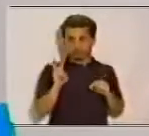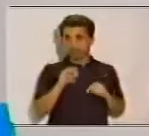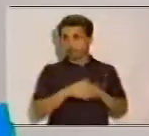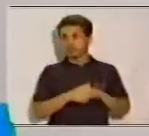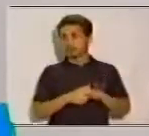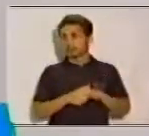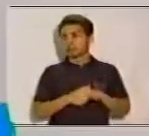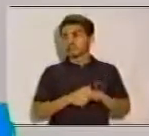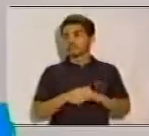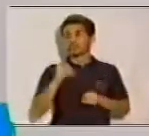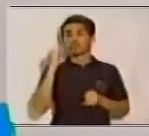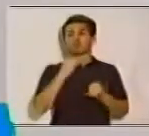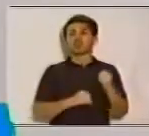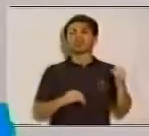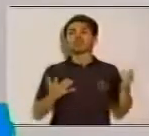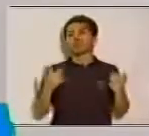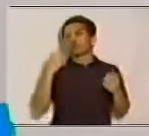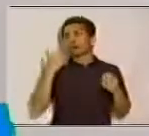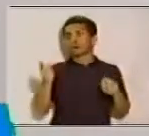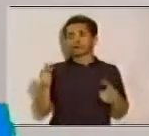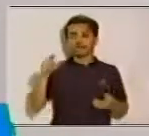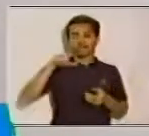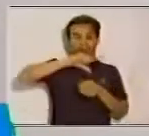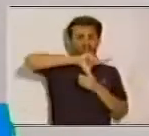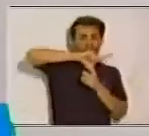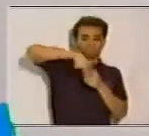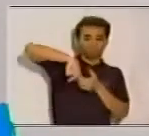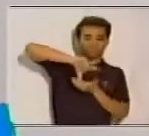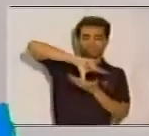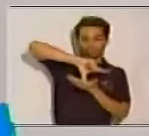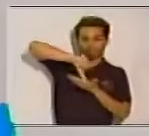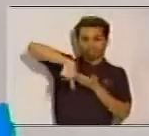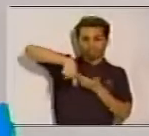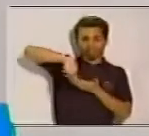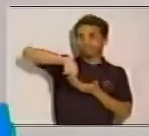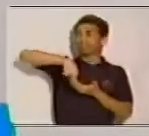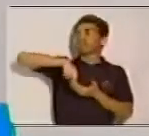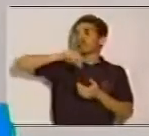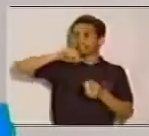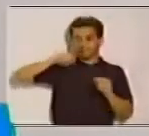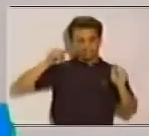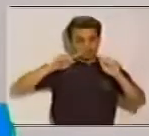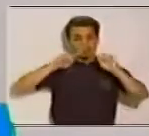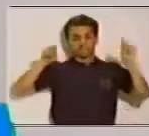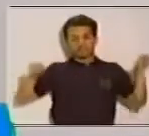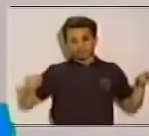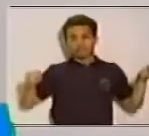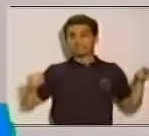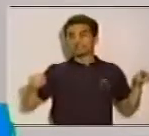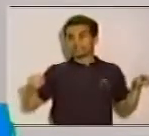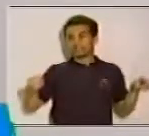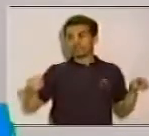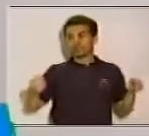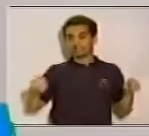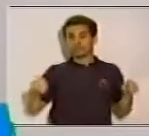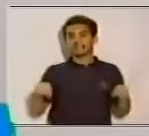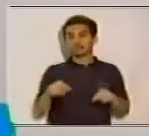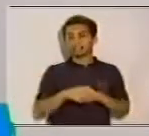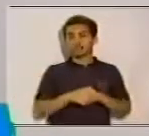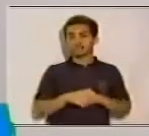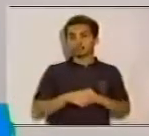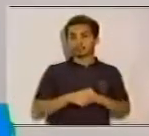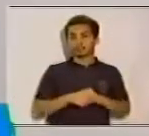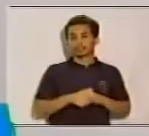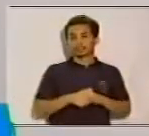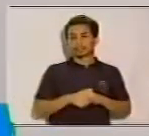Y por último, ¿se recuerdan que vimos el compás aquí? En este lado. Entonces, el punto que está acá y el punto